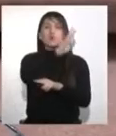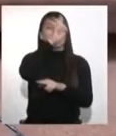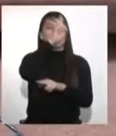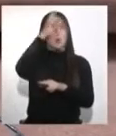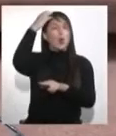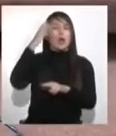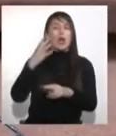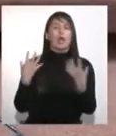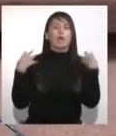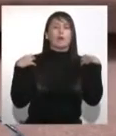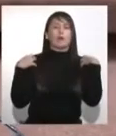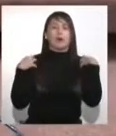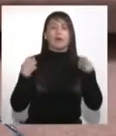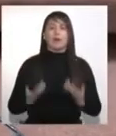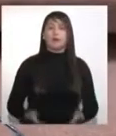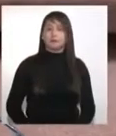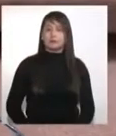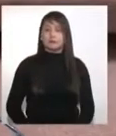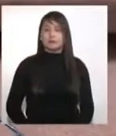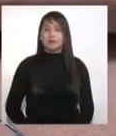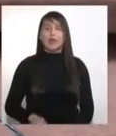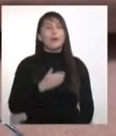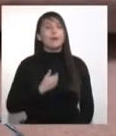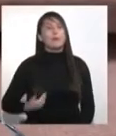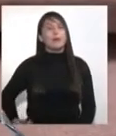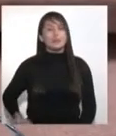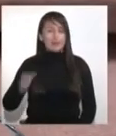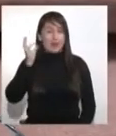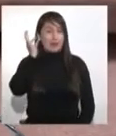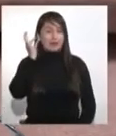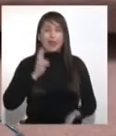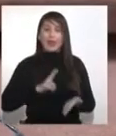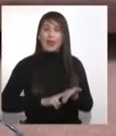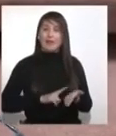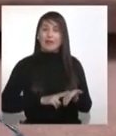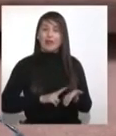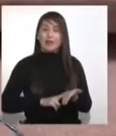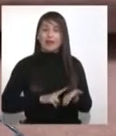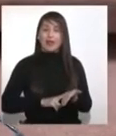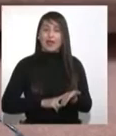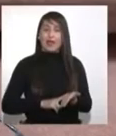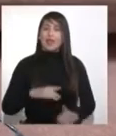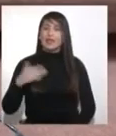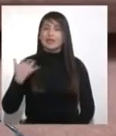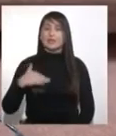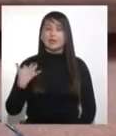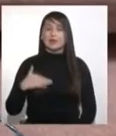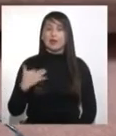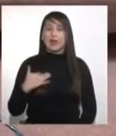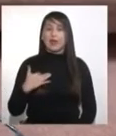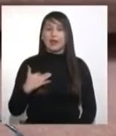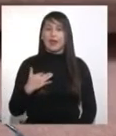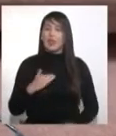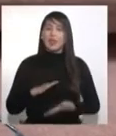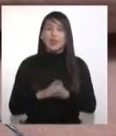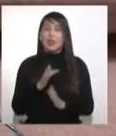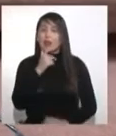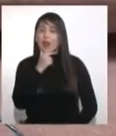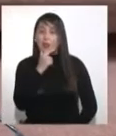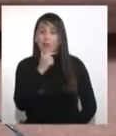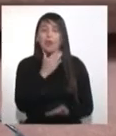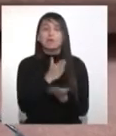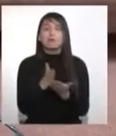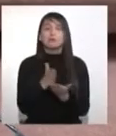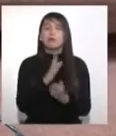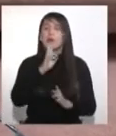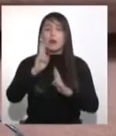cortesanos. Presidenta, la verdad es que es importante despejar cada una de estas dudas.